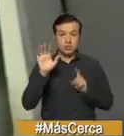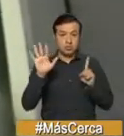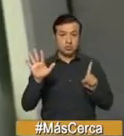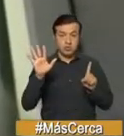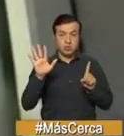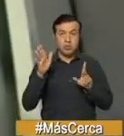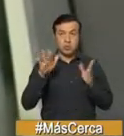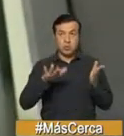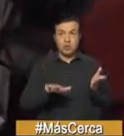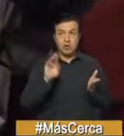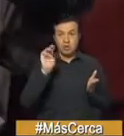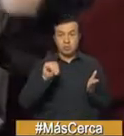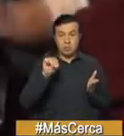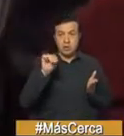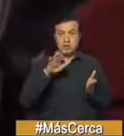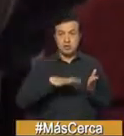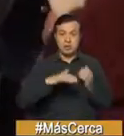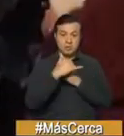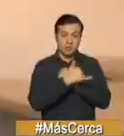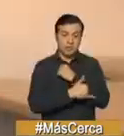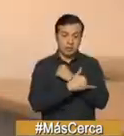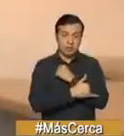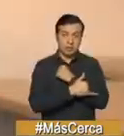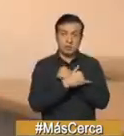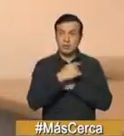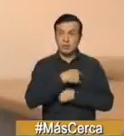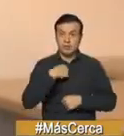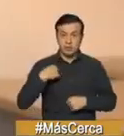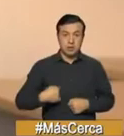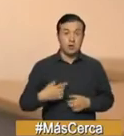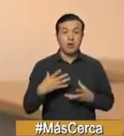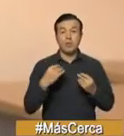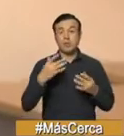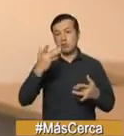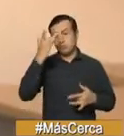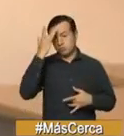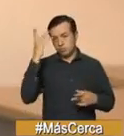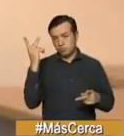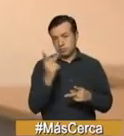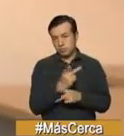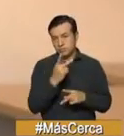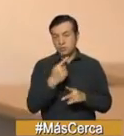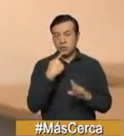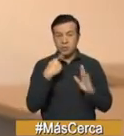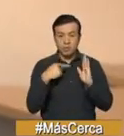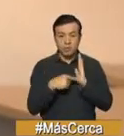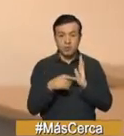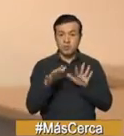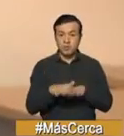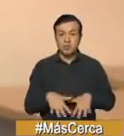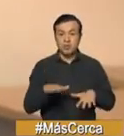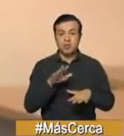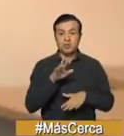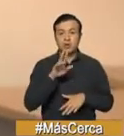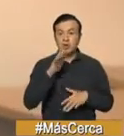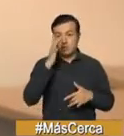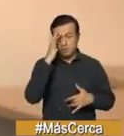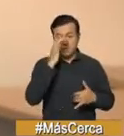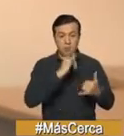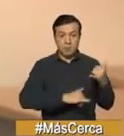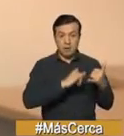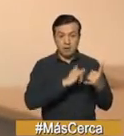oficial de este martes en china muchas de estas enfermedades por ejemplo el vih/sida